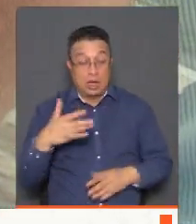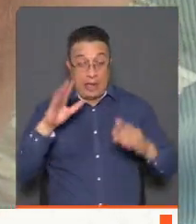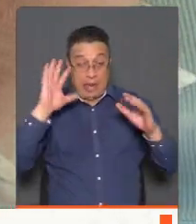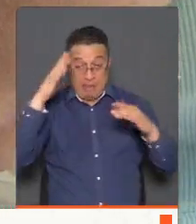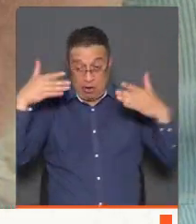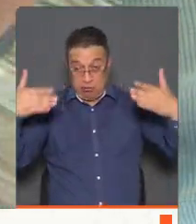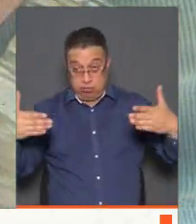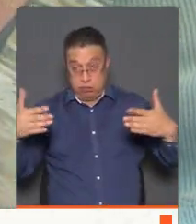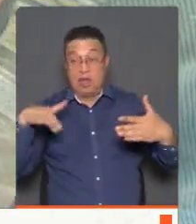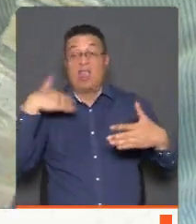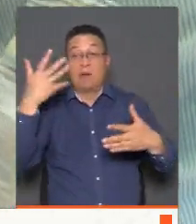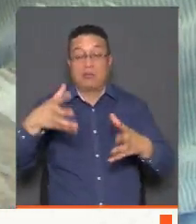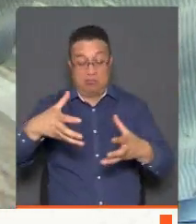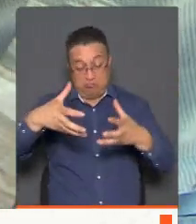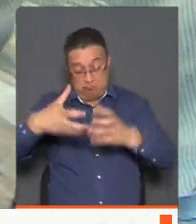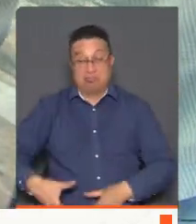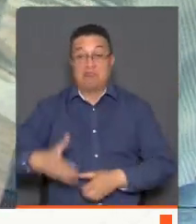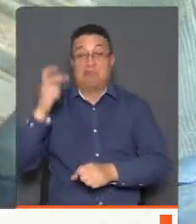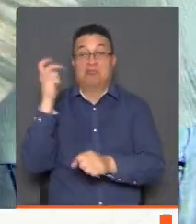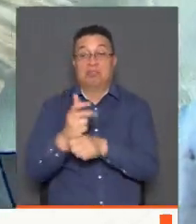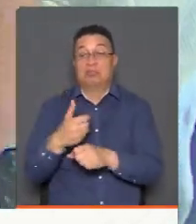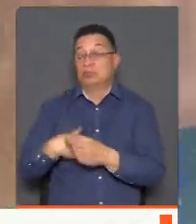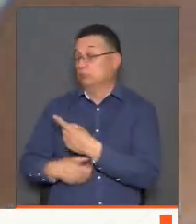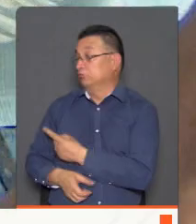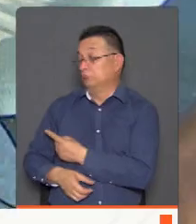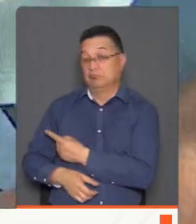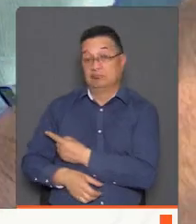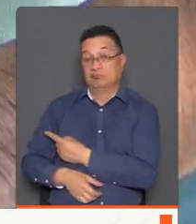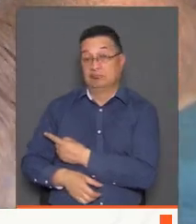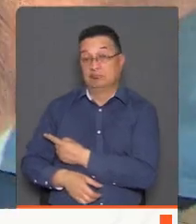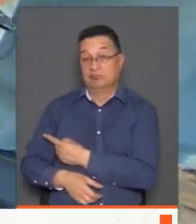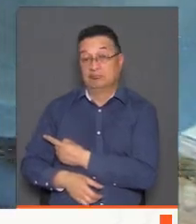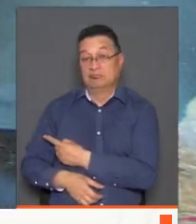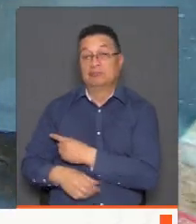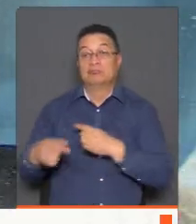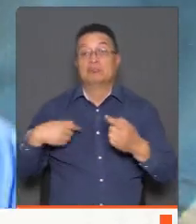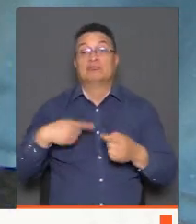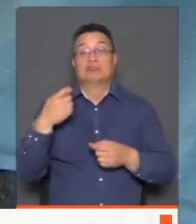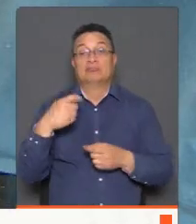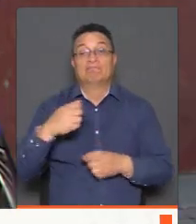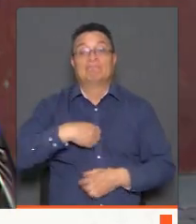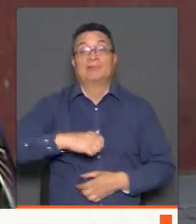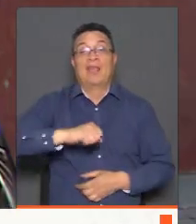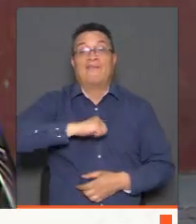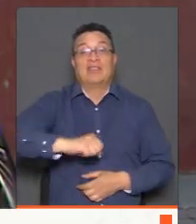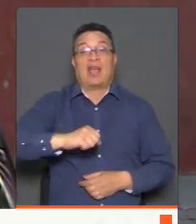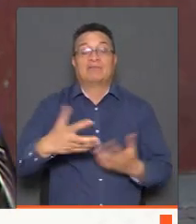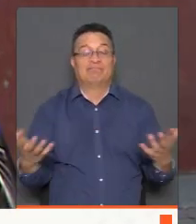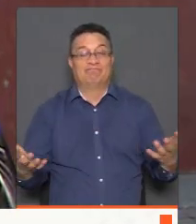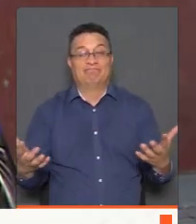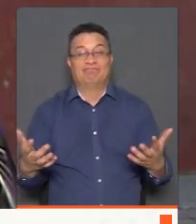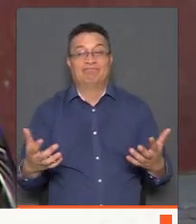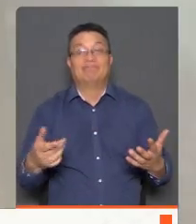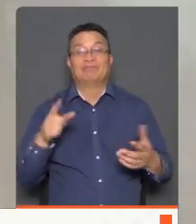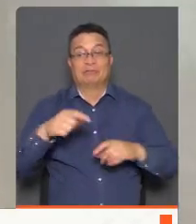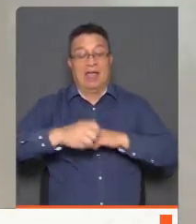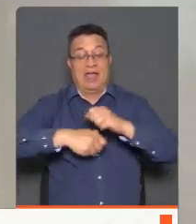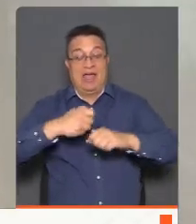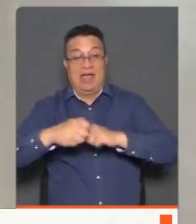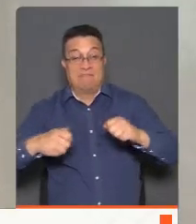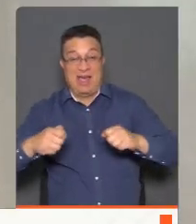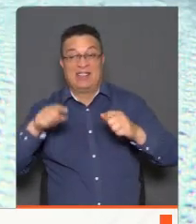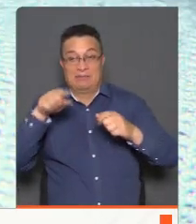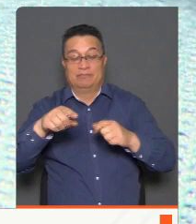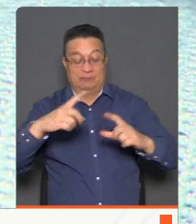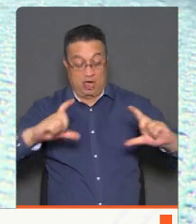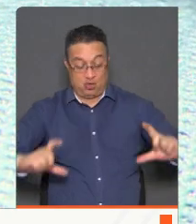Después que me robaron la pieza completa, tuve que inventar algo para tratar de evitar el tema. Instaló amarras con candados a las